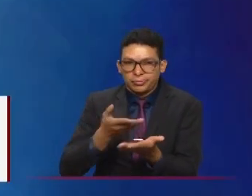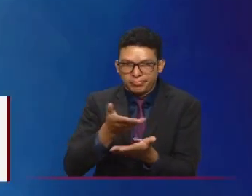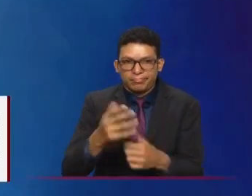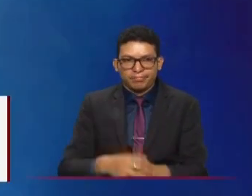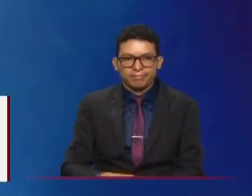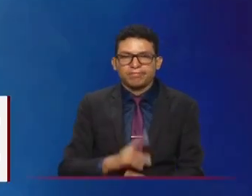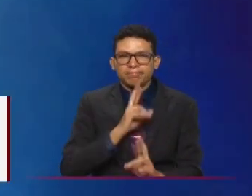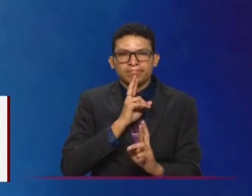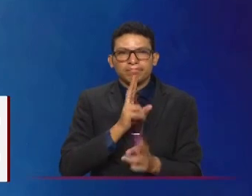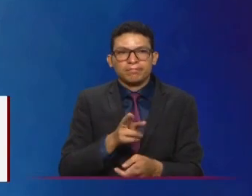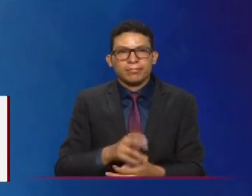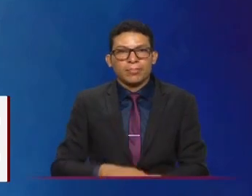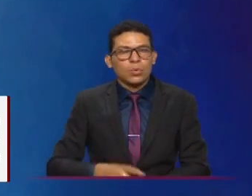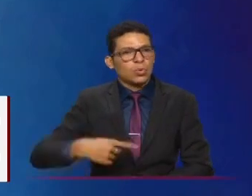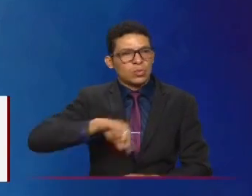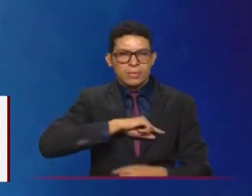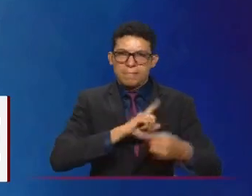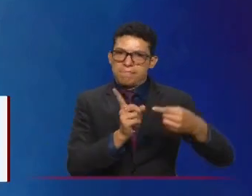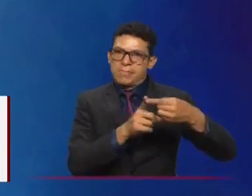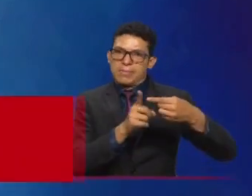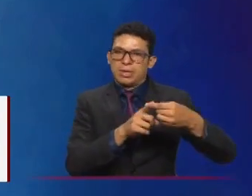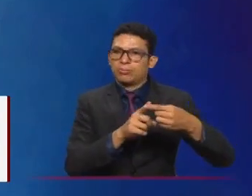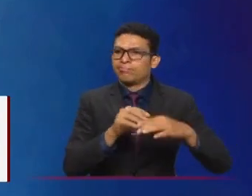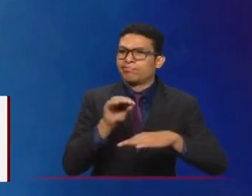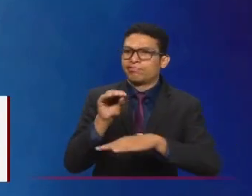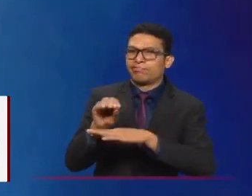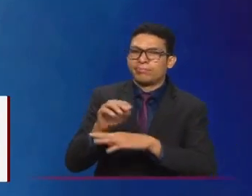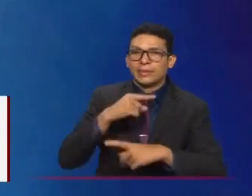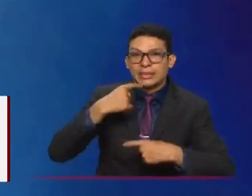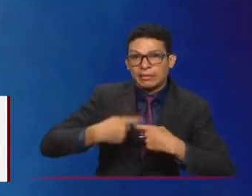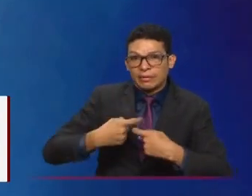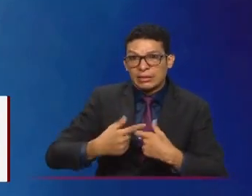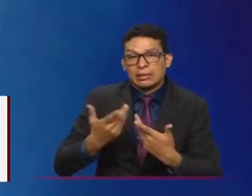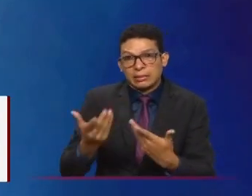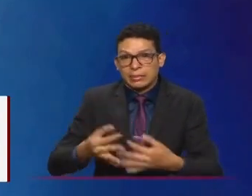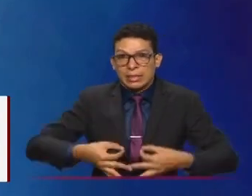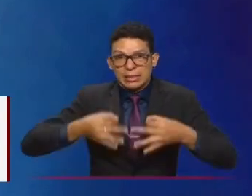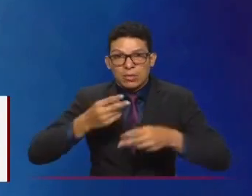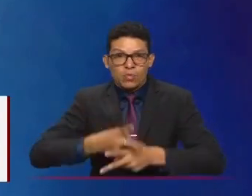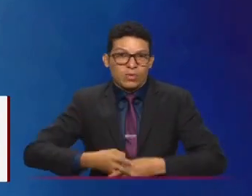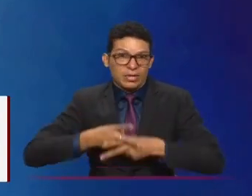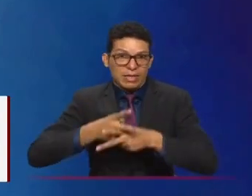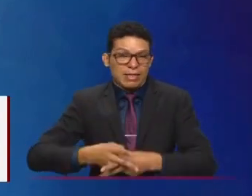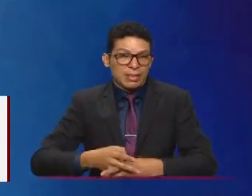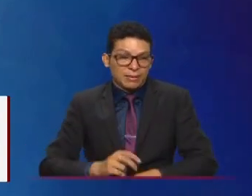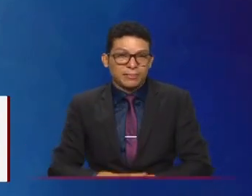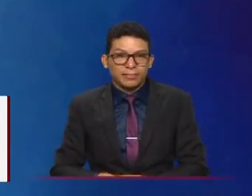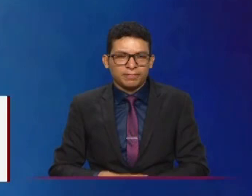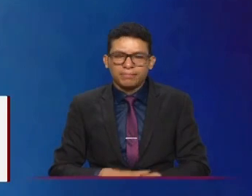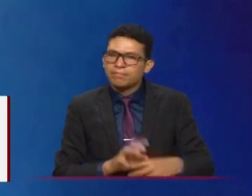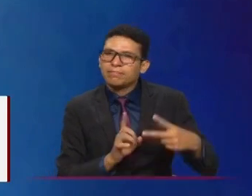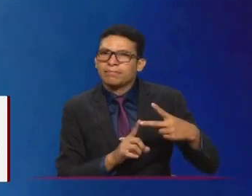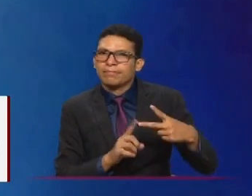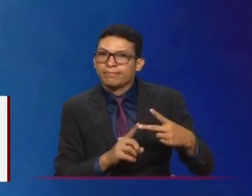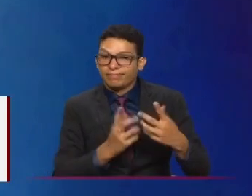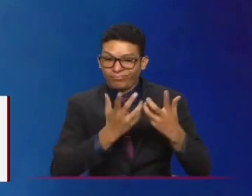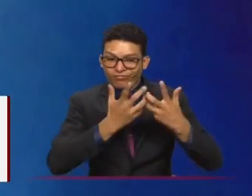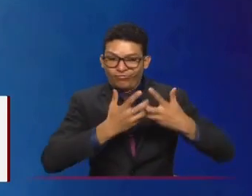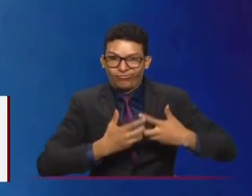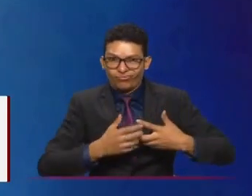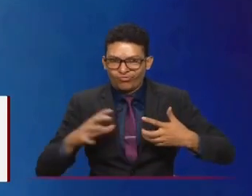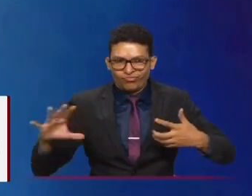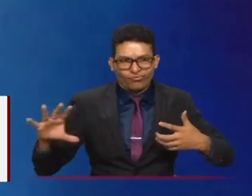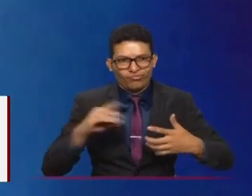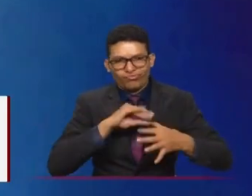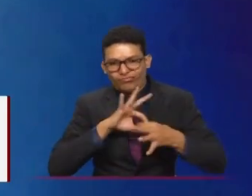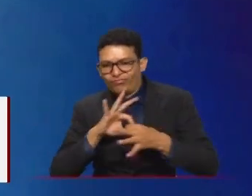primero es comunicar nuestros dificultades en materia de seguridad lo segundo es que el sector empresarial está Unido